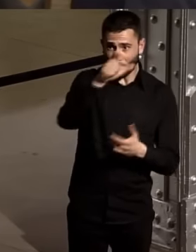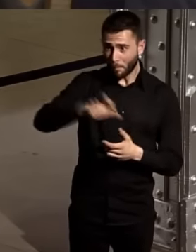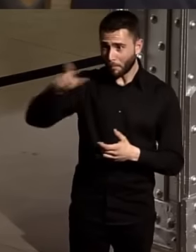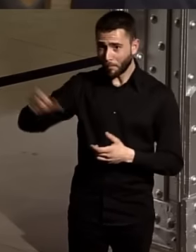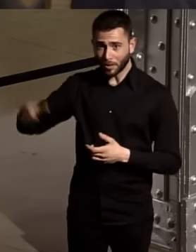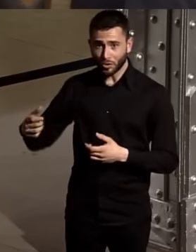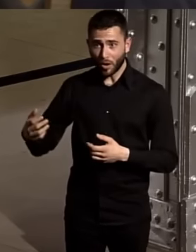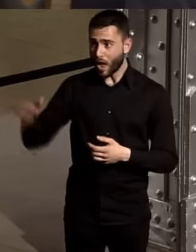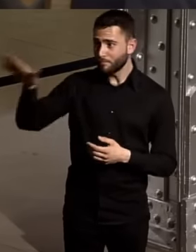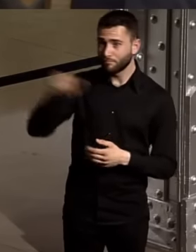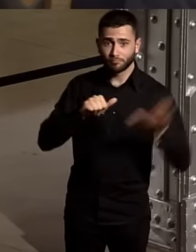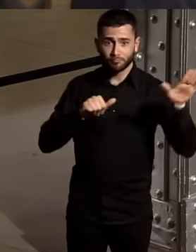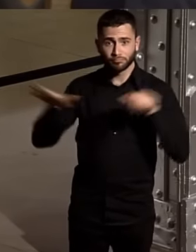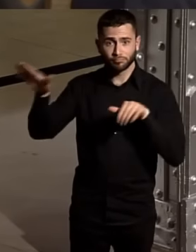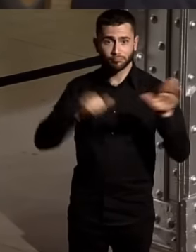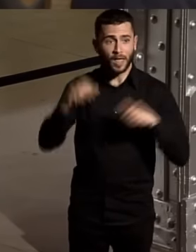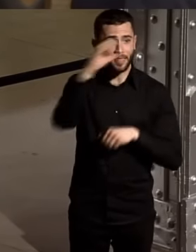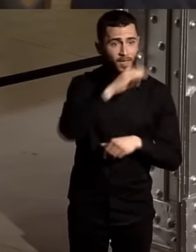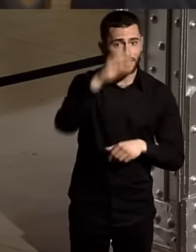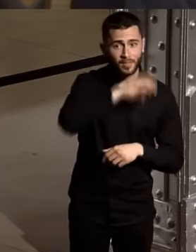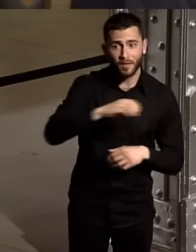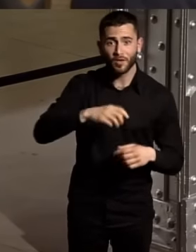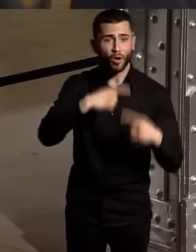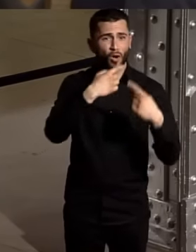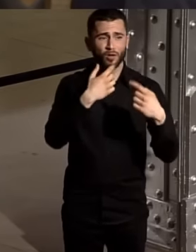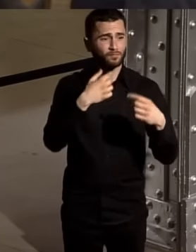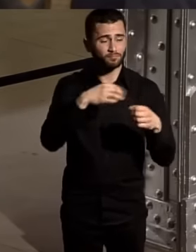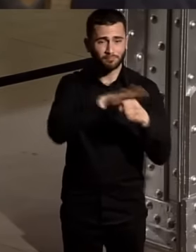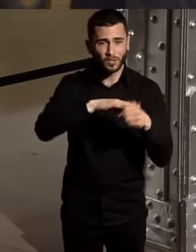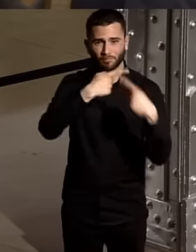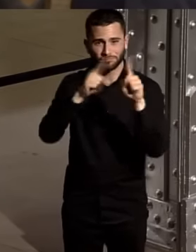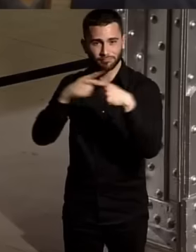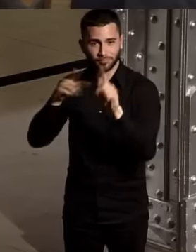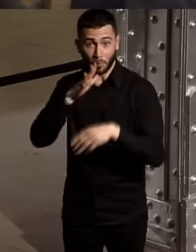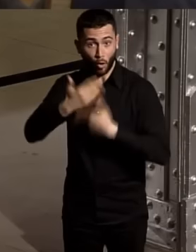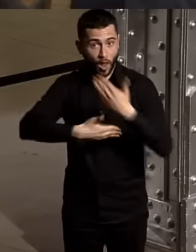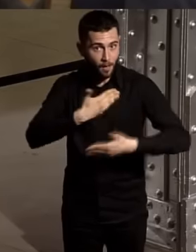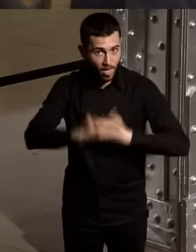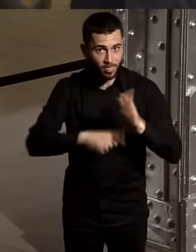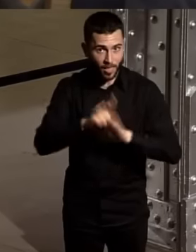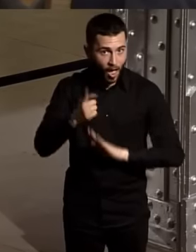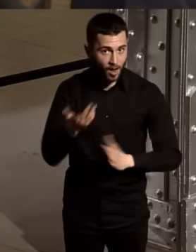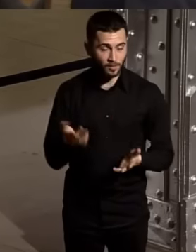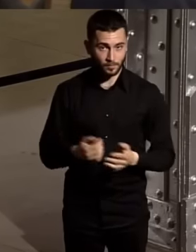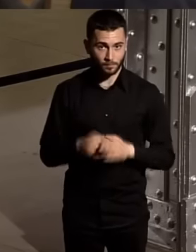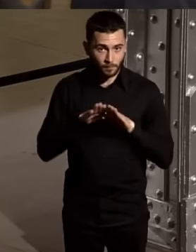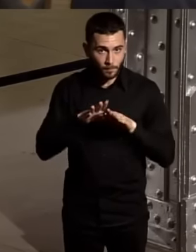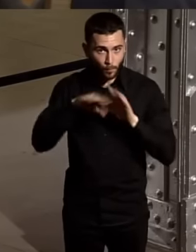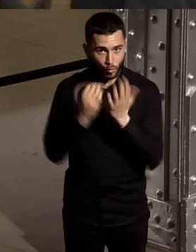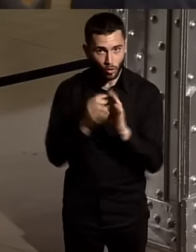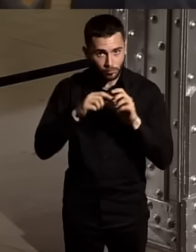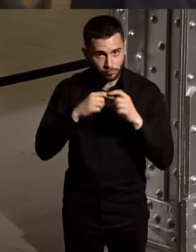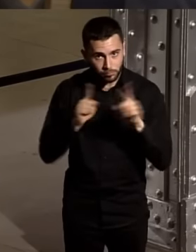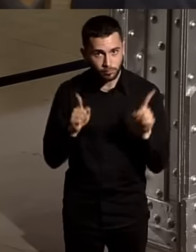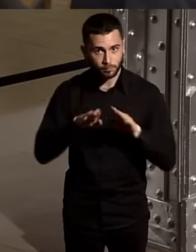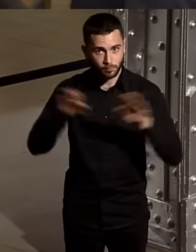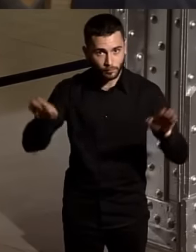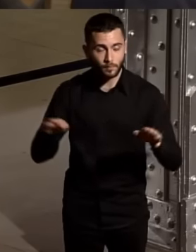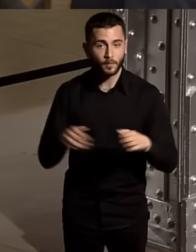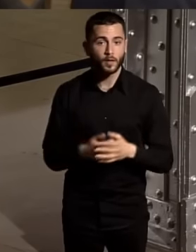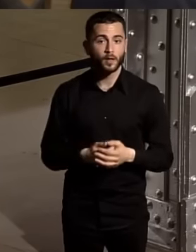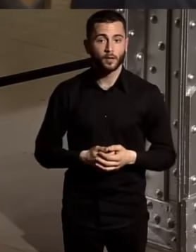científicos artistas y distinta gente para avanzar no en distintos mundos Yo creo que el mundo de la ciencia también